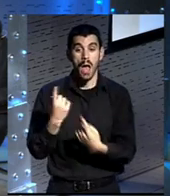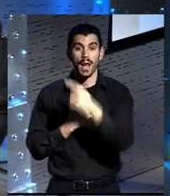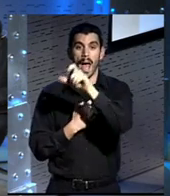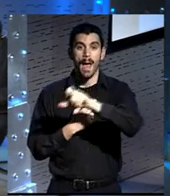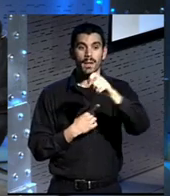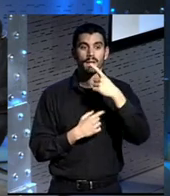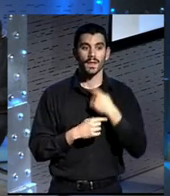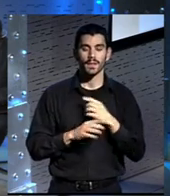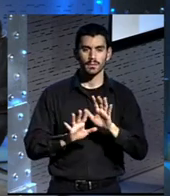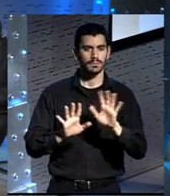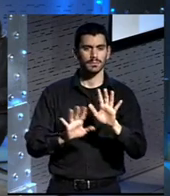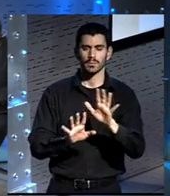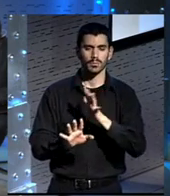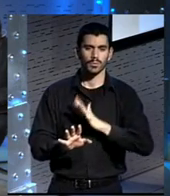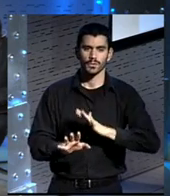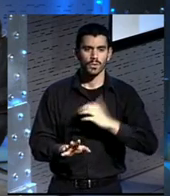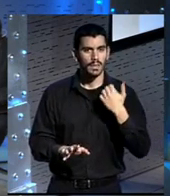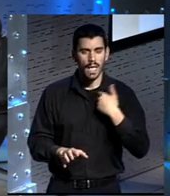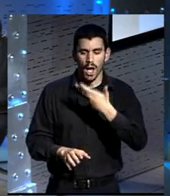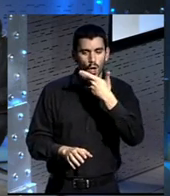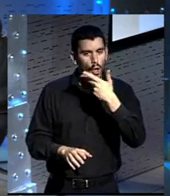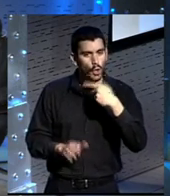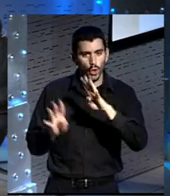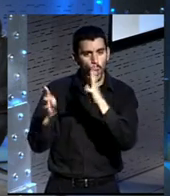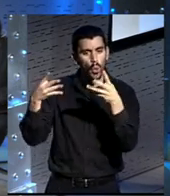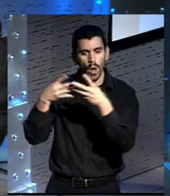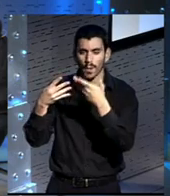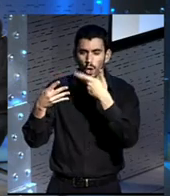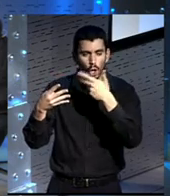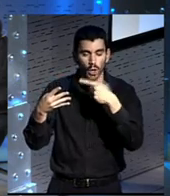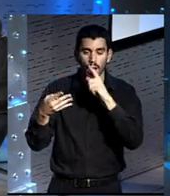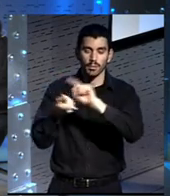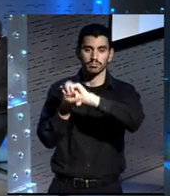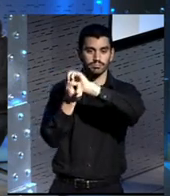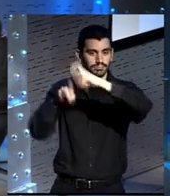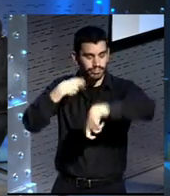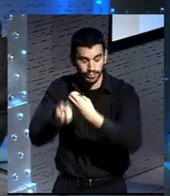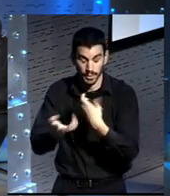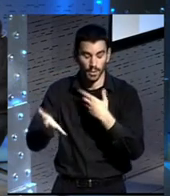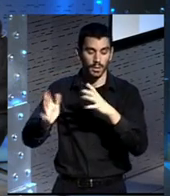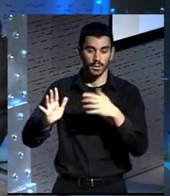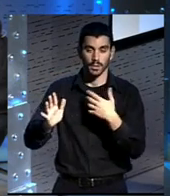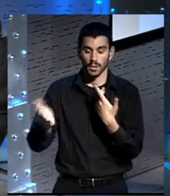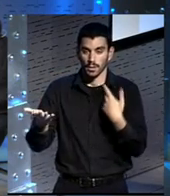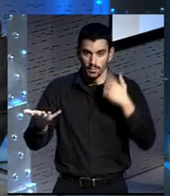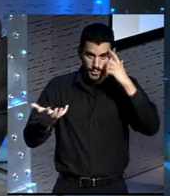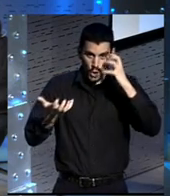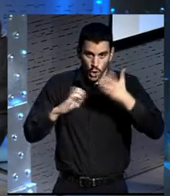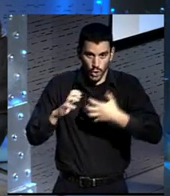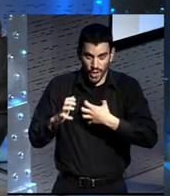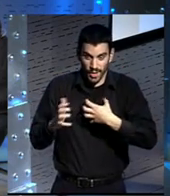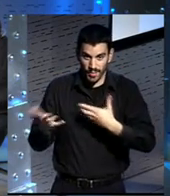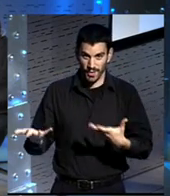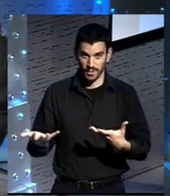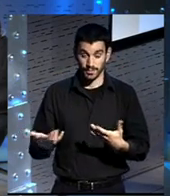decir, oiga, ya me había aprendido cómo manejarme con su web y ahora va usted y me la cambia, ¿no? Claro. Me está usted volviendo loco. Es que eso pasa,